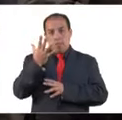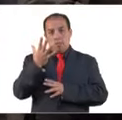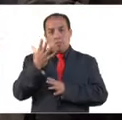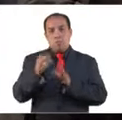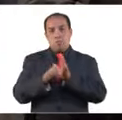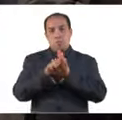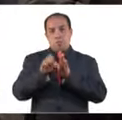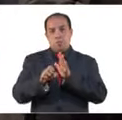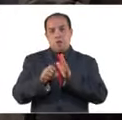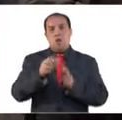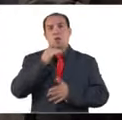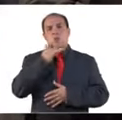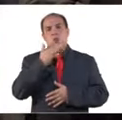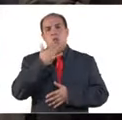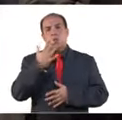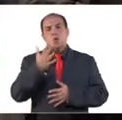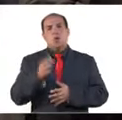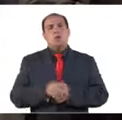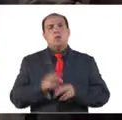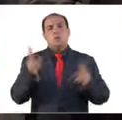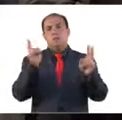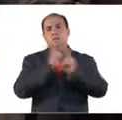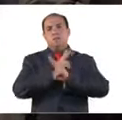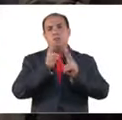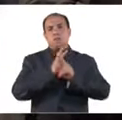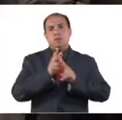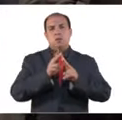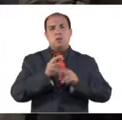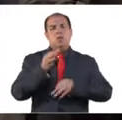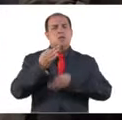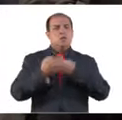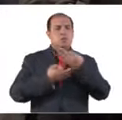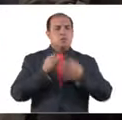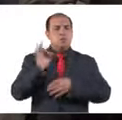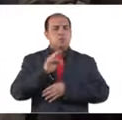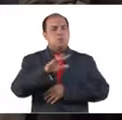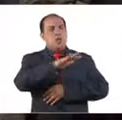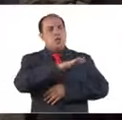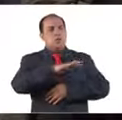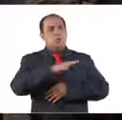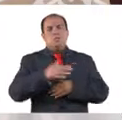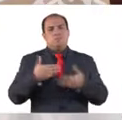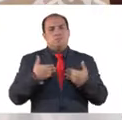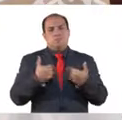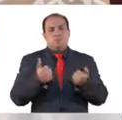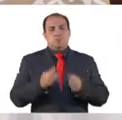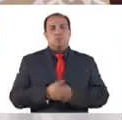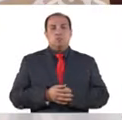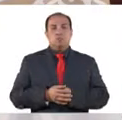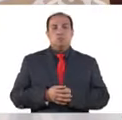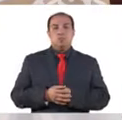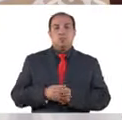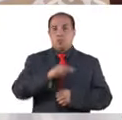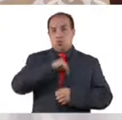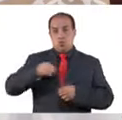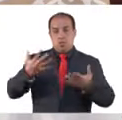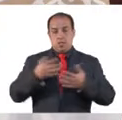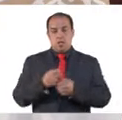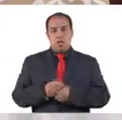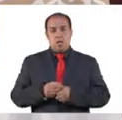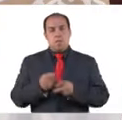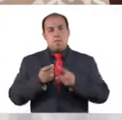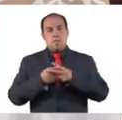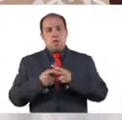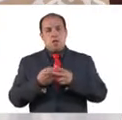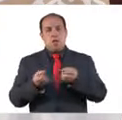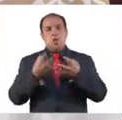carbono, todo eso que a lo mejor mucha gente no lo contempla? Cotidianamente hacemos cálculos más precisos, así como de cuánto de la